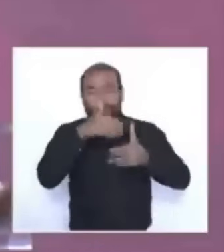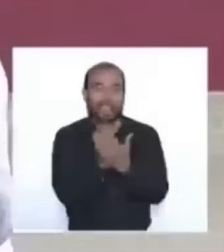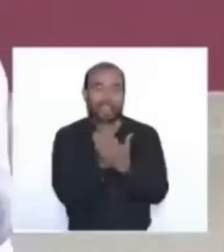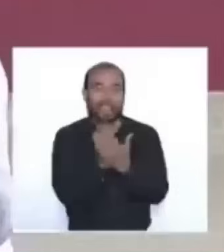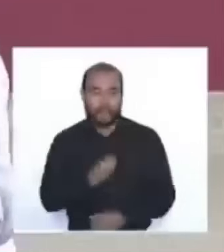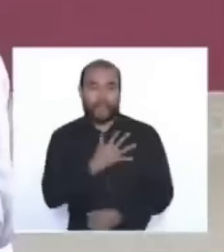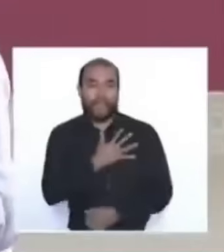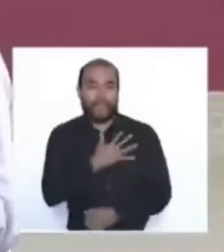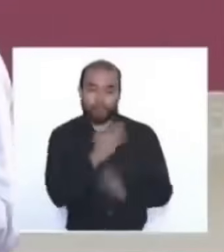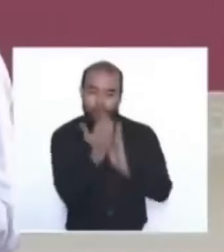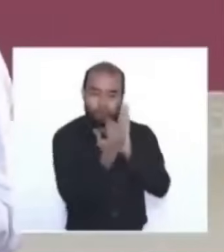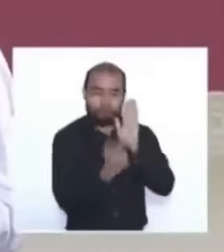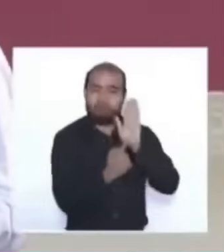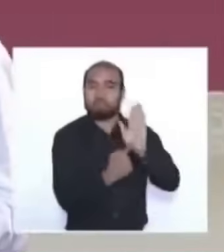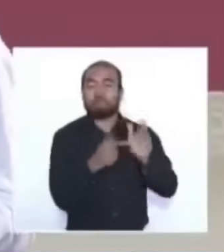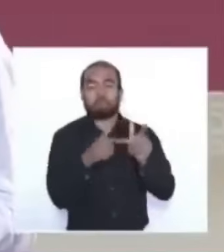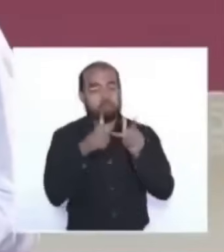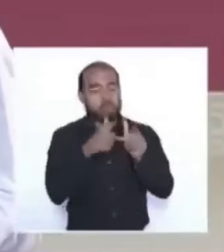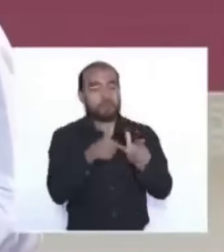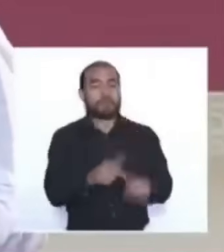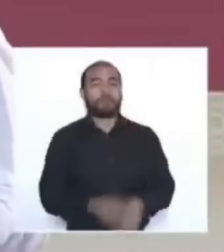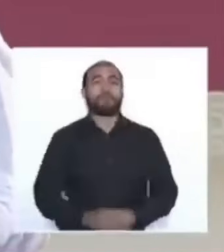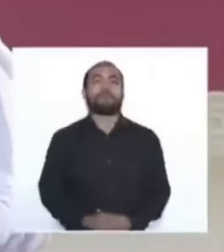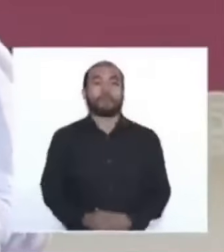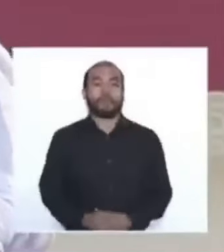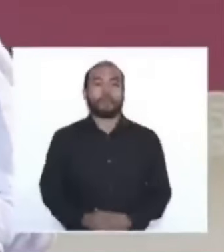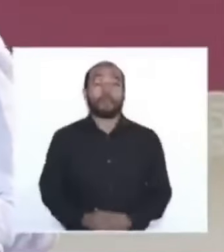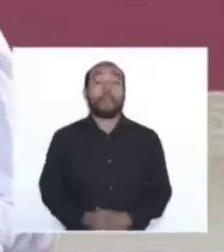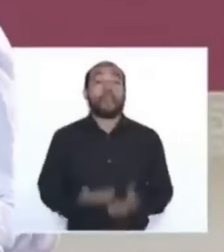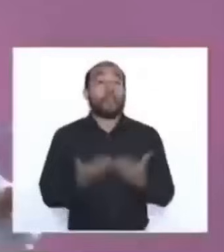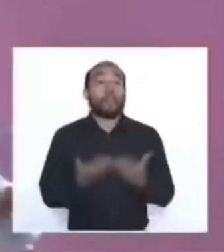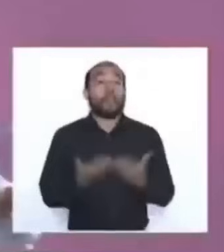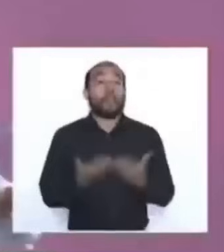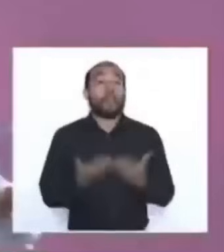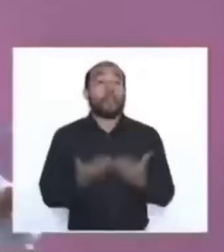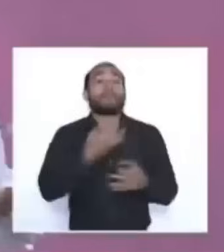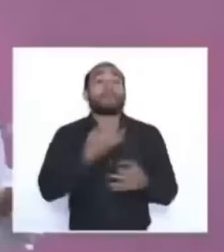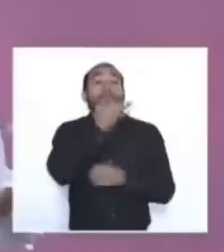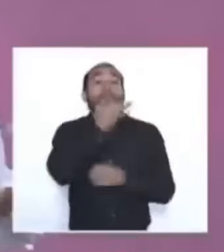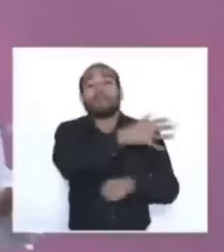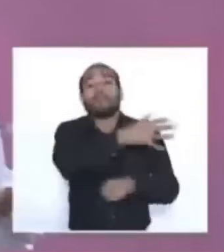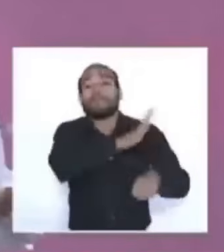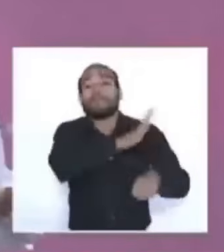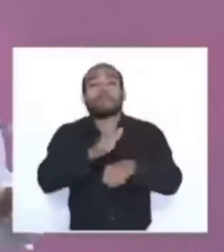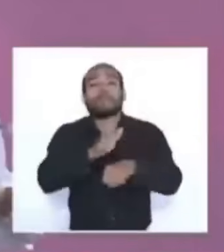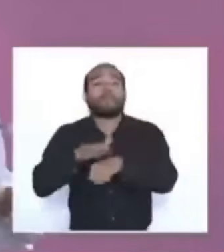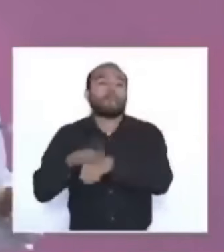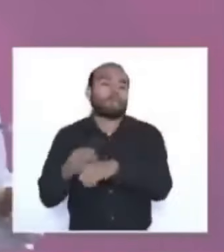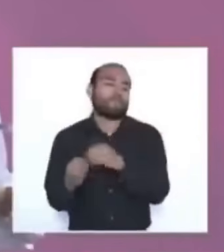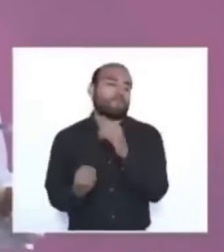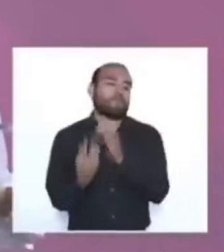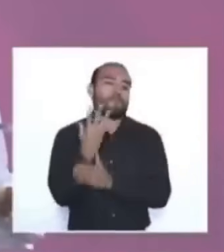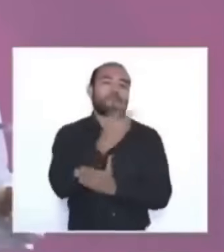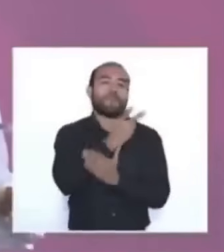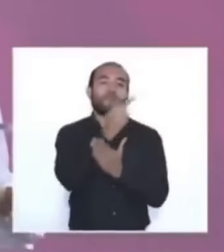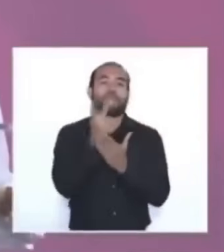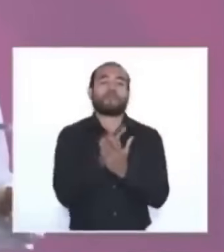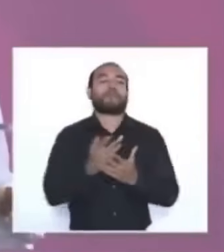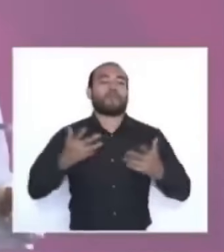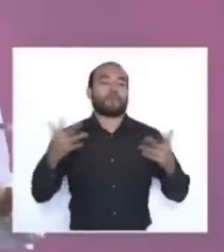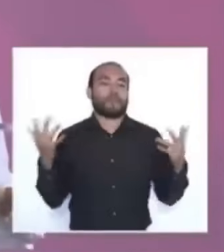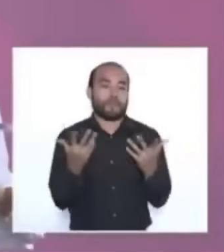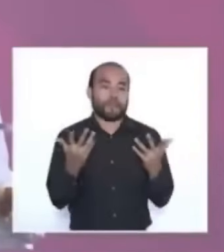de bienestar. Y ahora quiero anunciarles otros programas que vamos a tener con